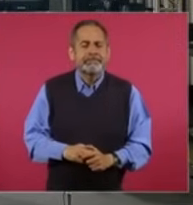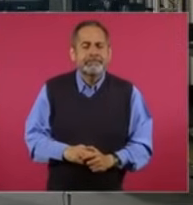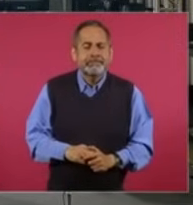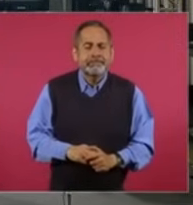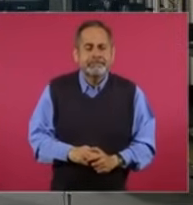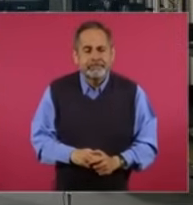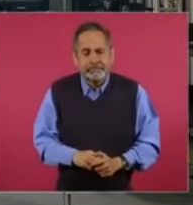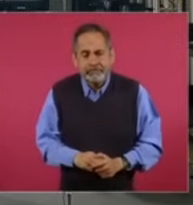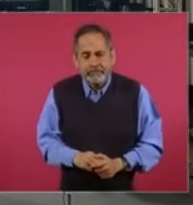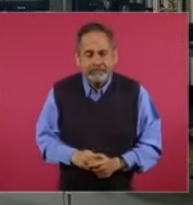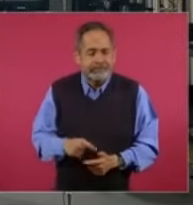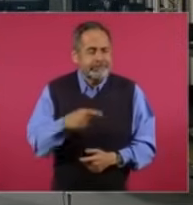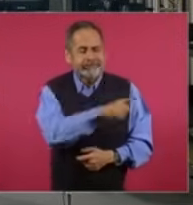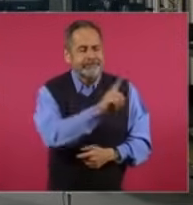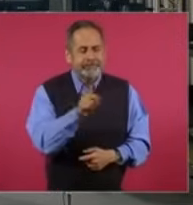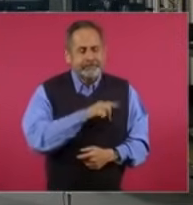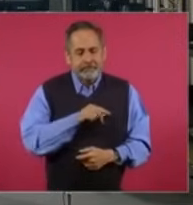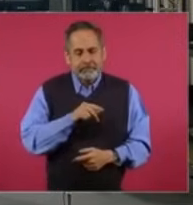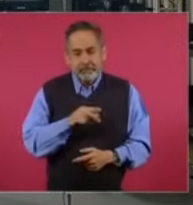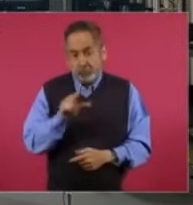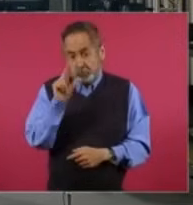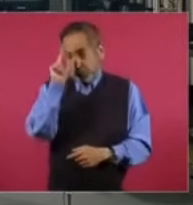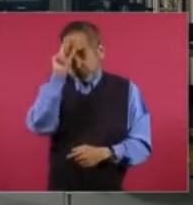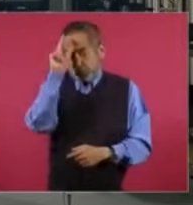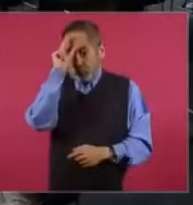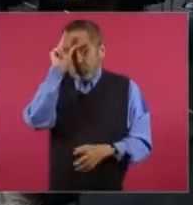un gran intelectual sabiondo,